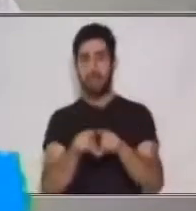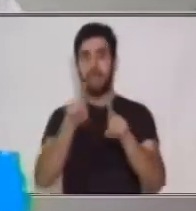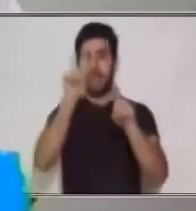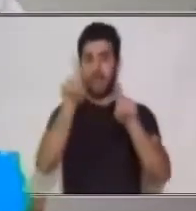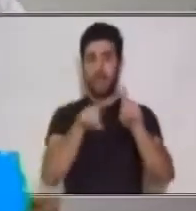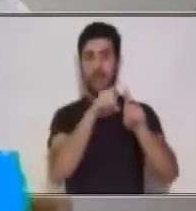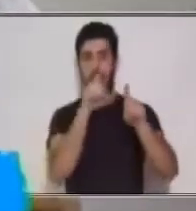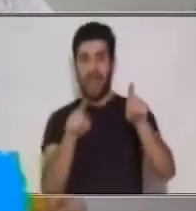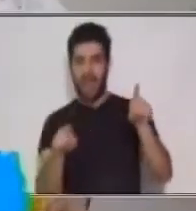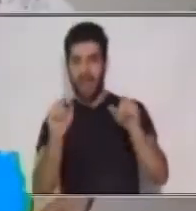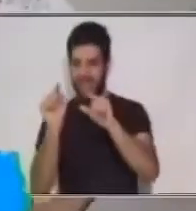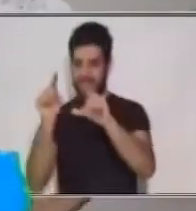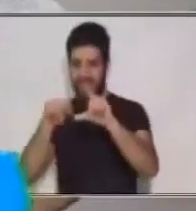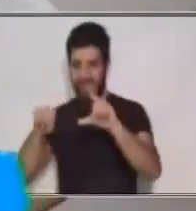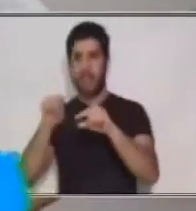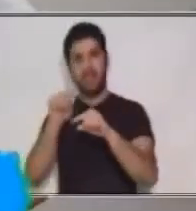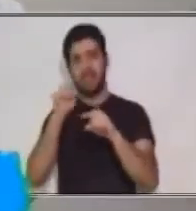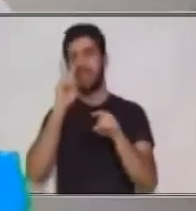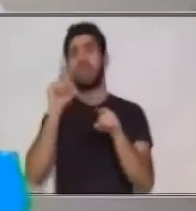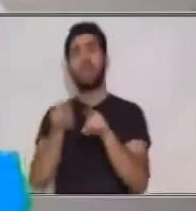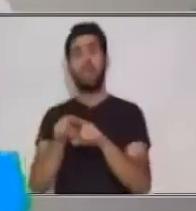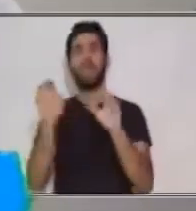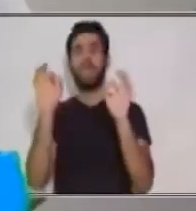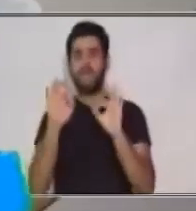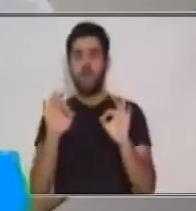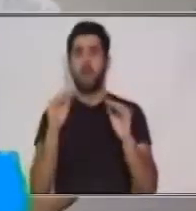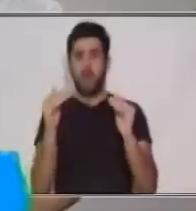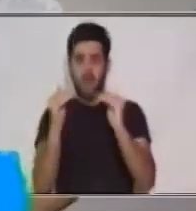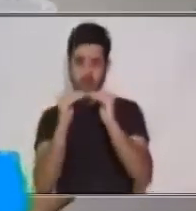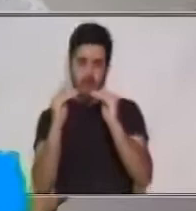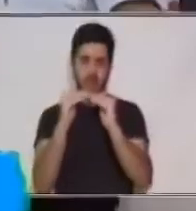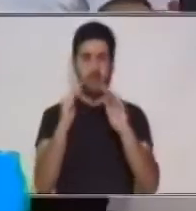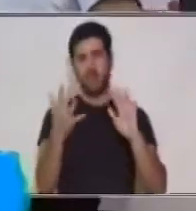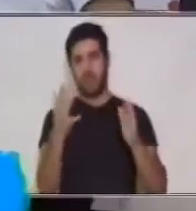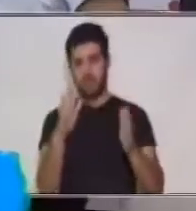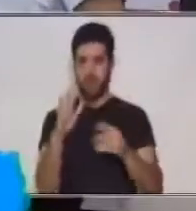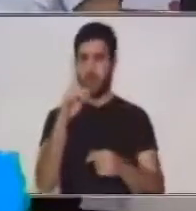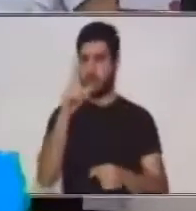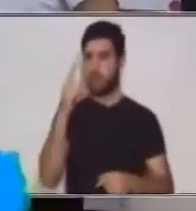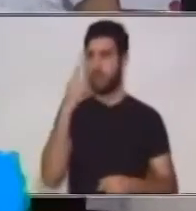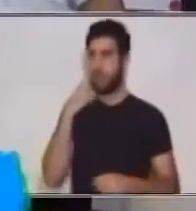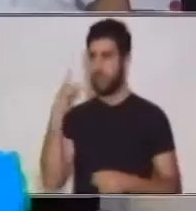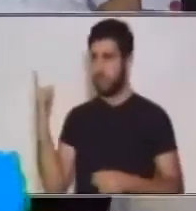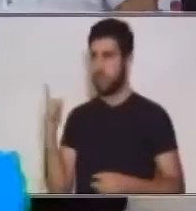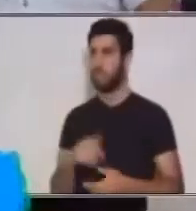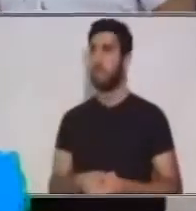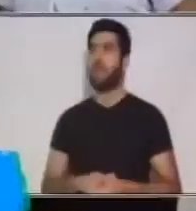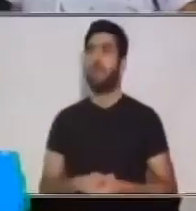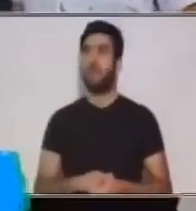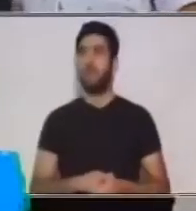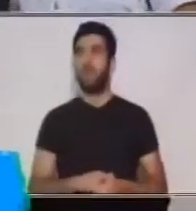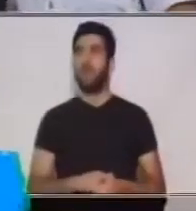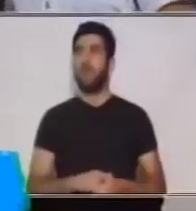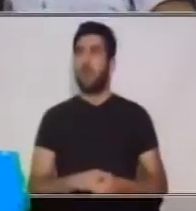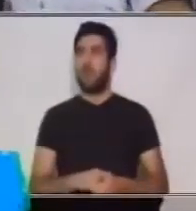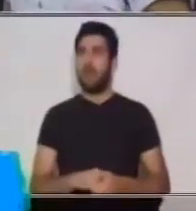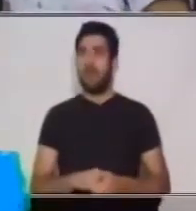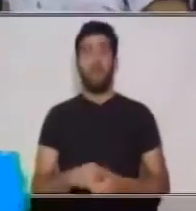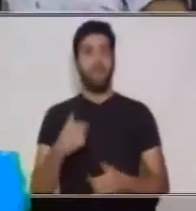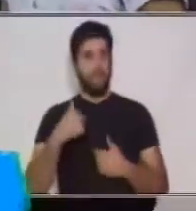congruentes. Así es. Muy bien, entonces, ¿me ibas a mostrar esos triángulos que te encontraste? Sí, y quiero